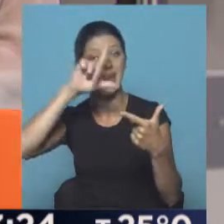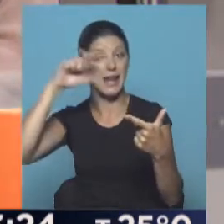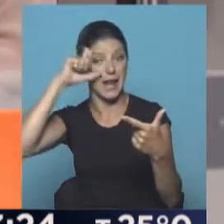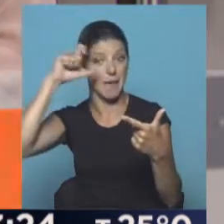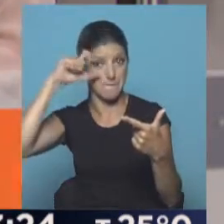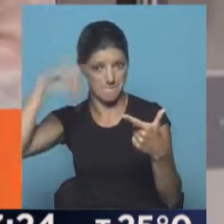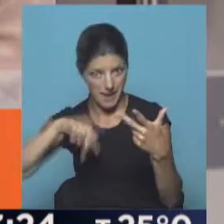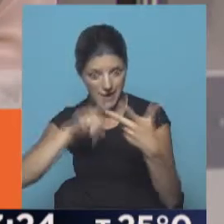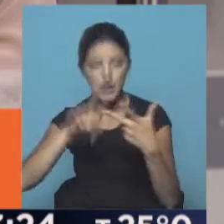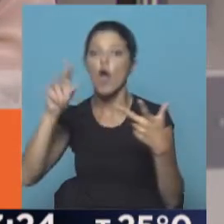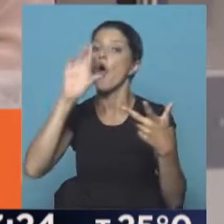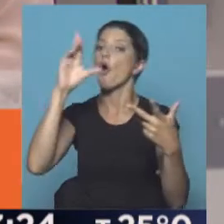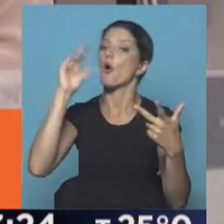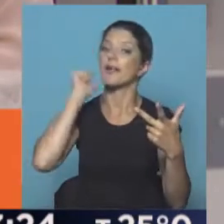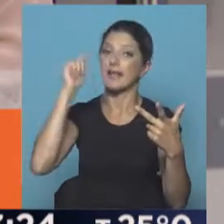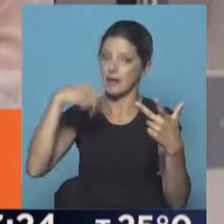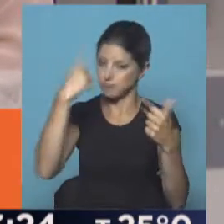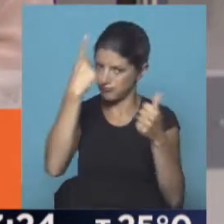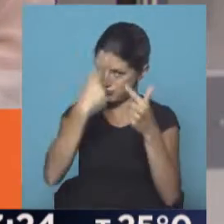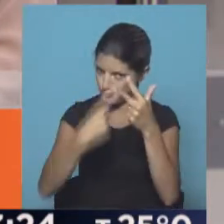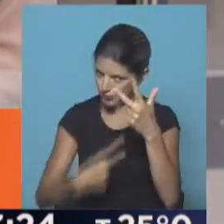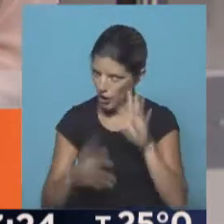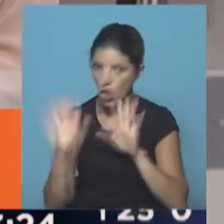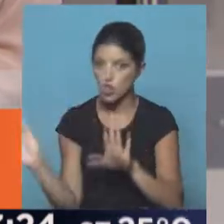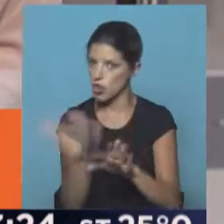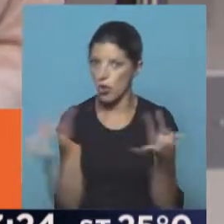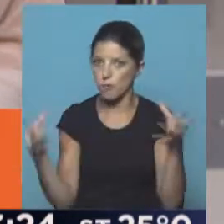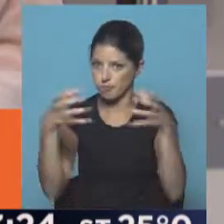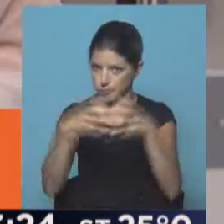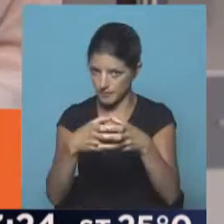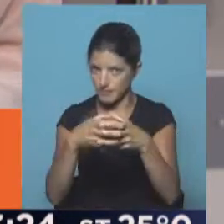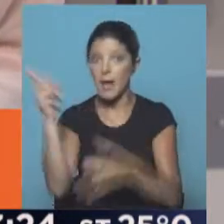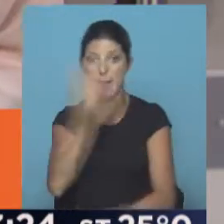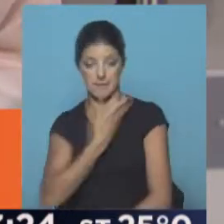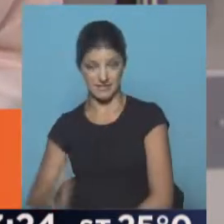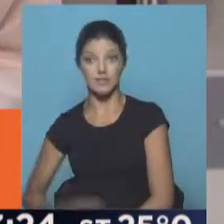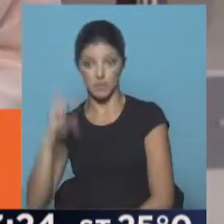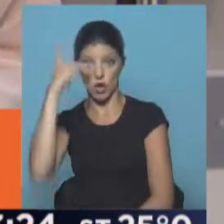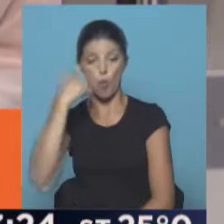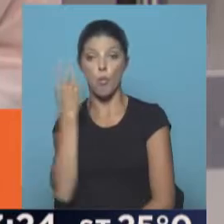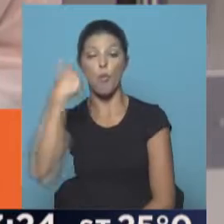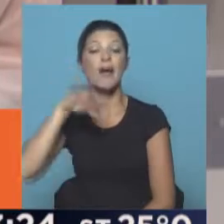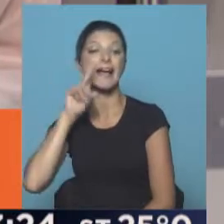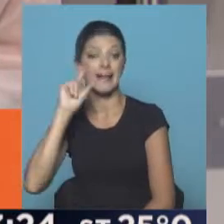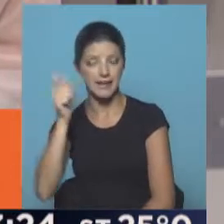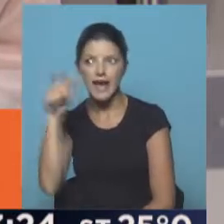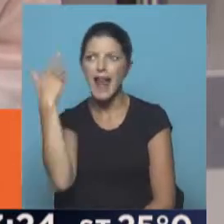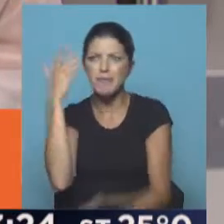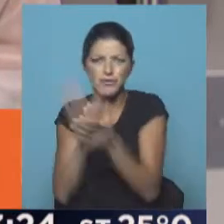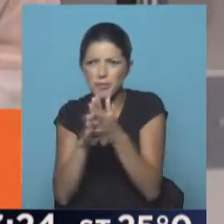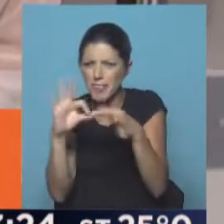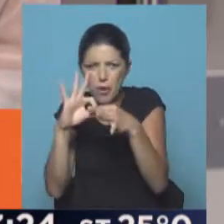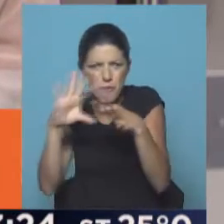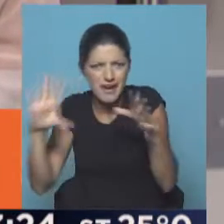Orbán, que tiene un discurso de una sofisticación. El húngaro, el presidente húngaro, un discurso sobre la democracia iliberal,